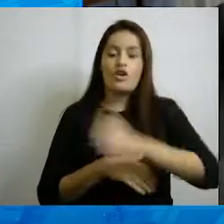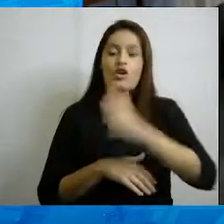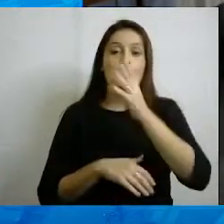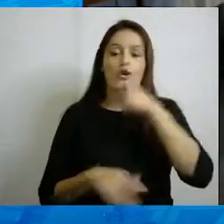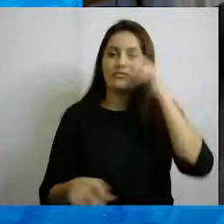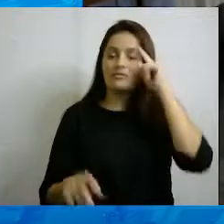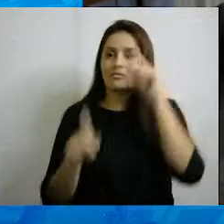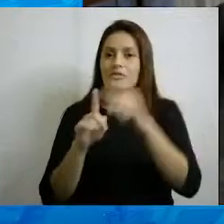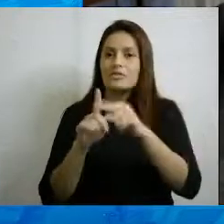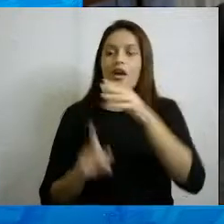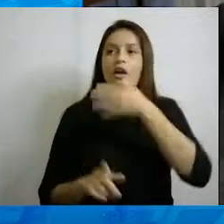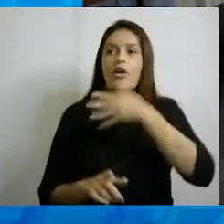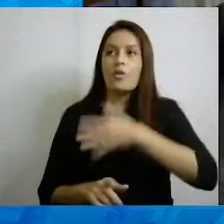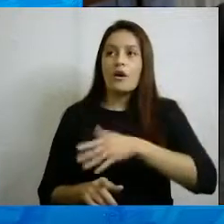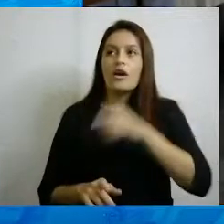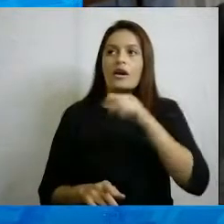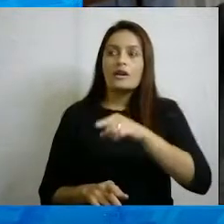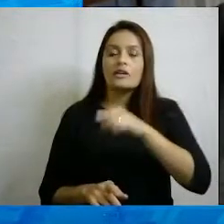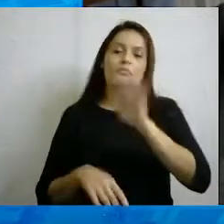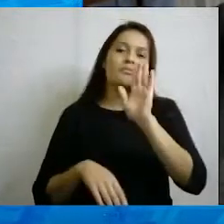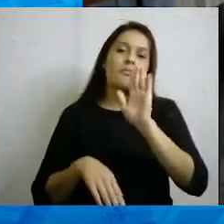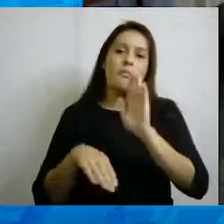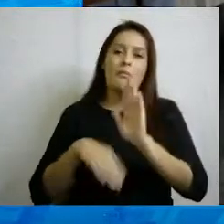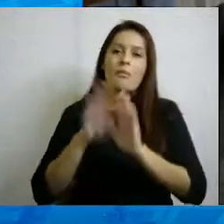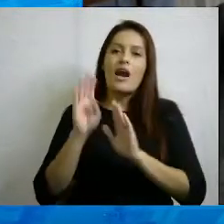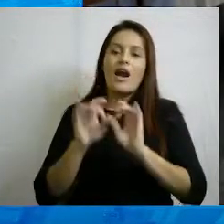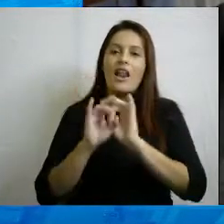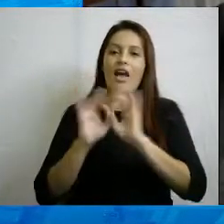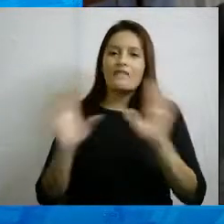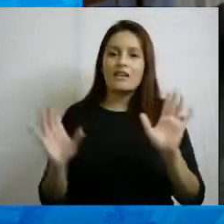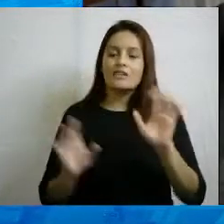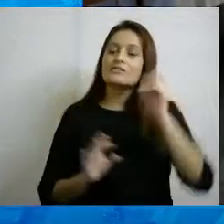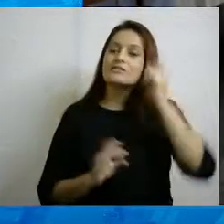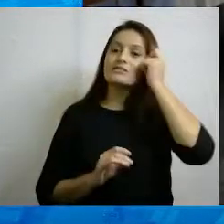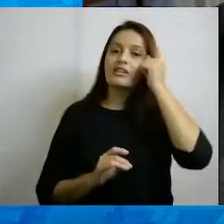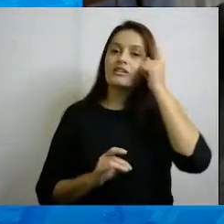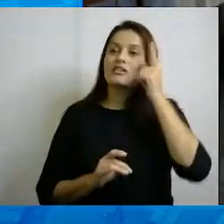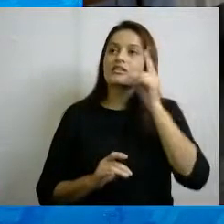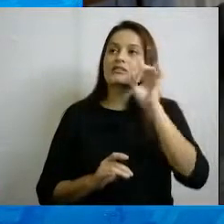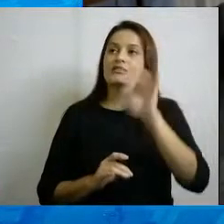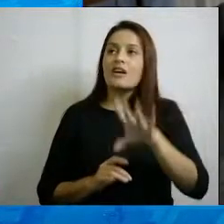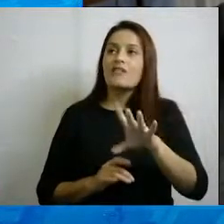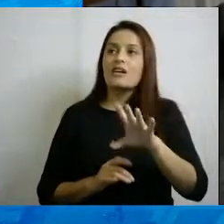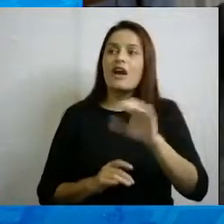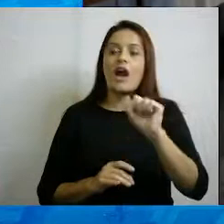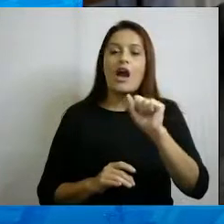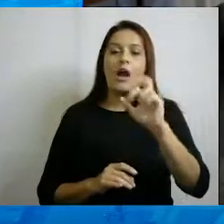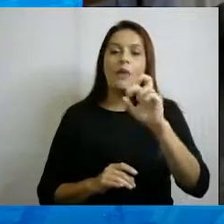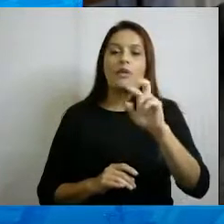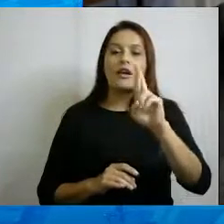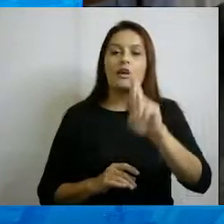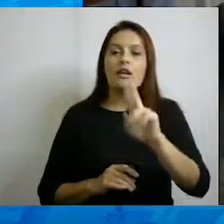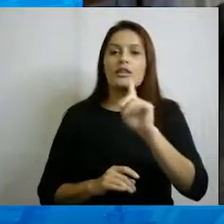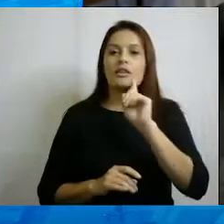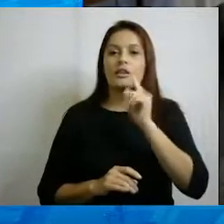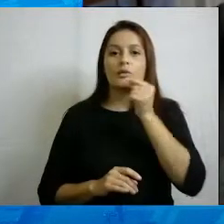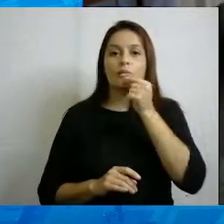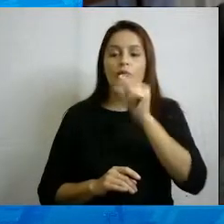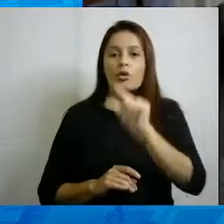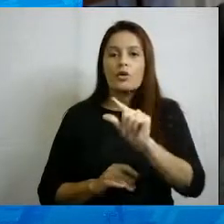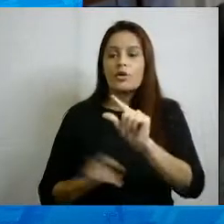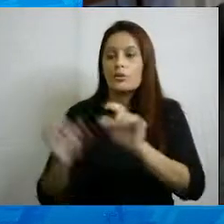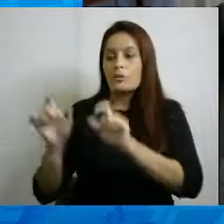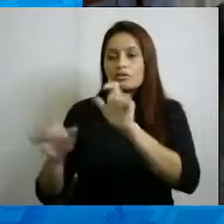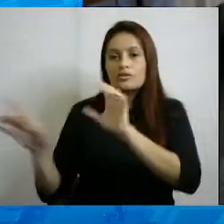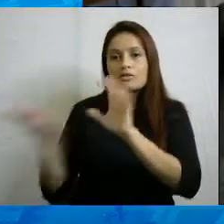para el consumo humano de agua y eso me parece aún más grave, sobre todo entendiendo la lógica que está funcionando la APR, que le quedan un par de meses para integrar a esta gente al